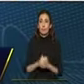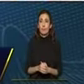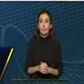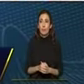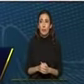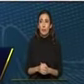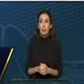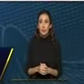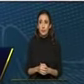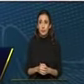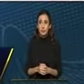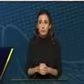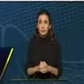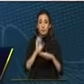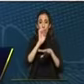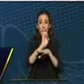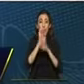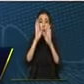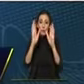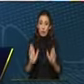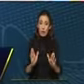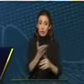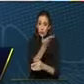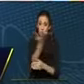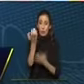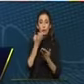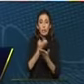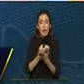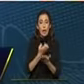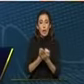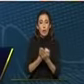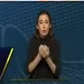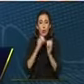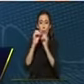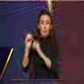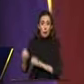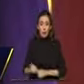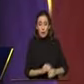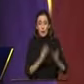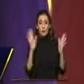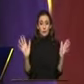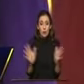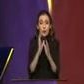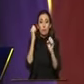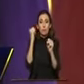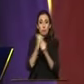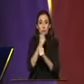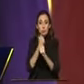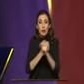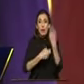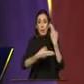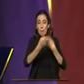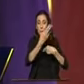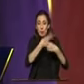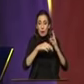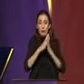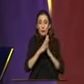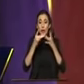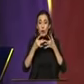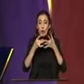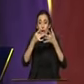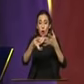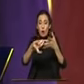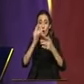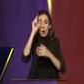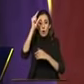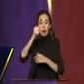Compatriotas, poner en orden la economía, promover el trabajo, los empleos y emprendimientos, orientar el gobierno